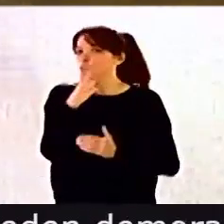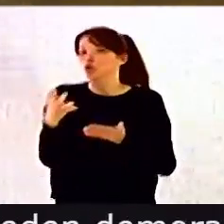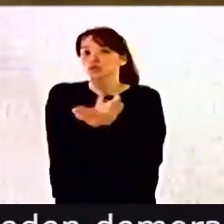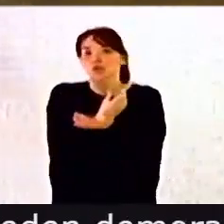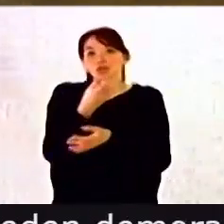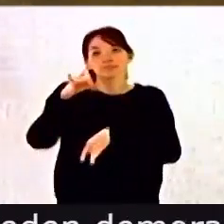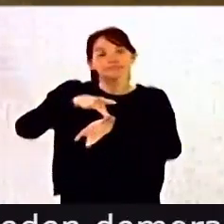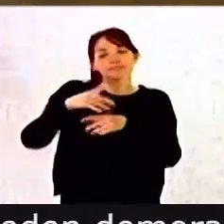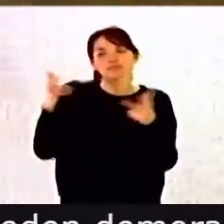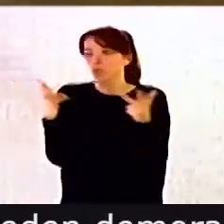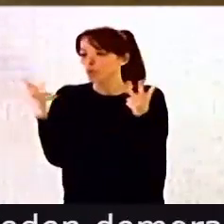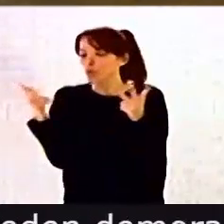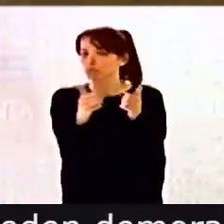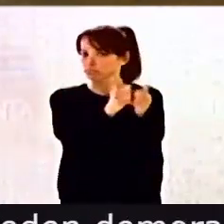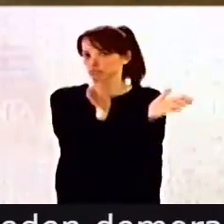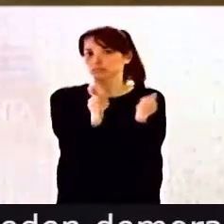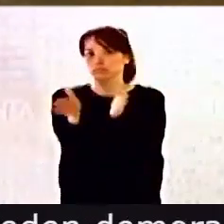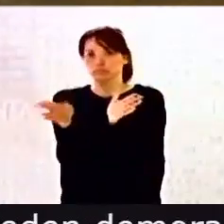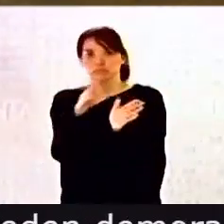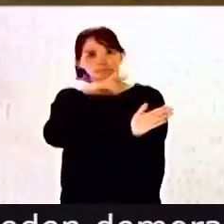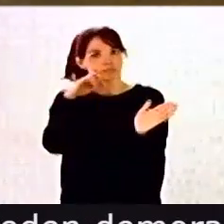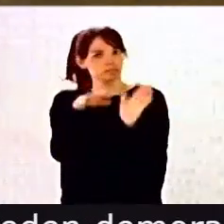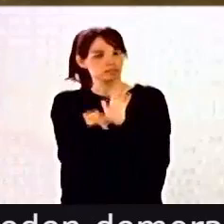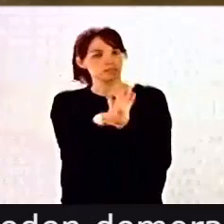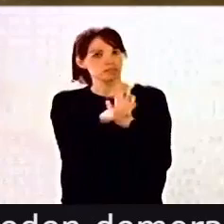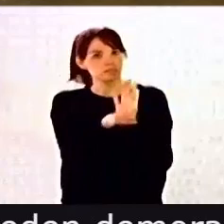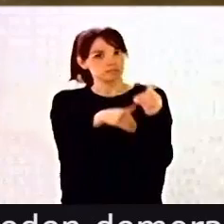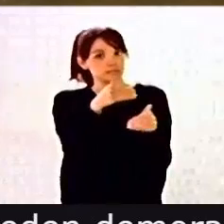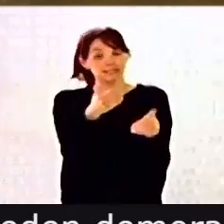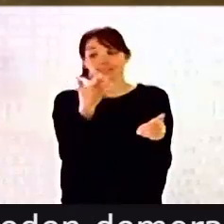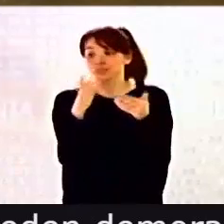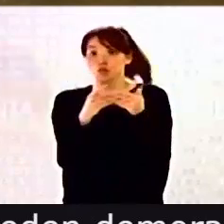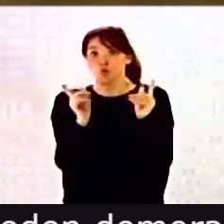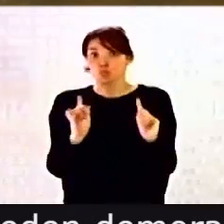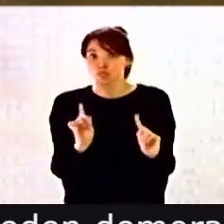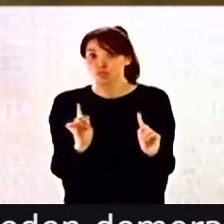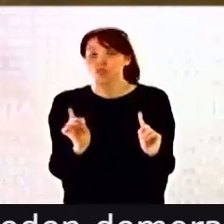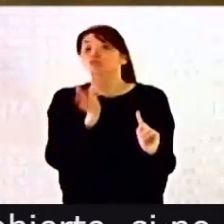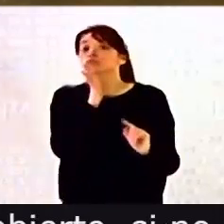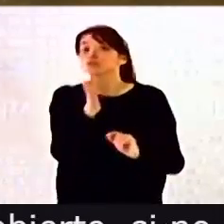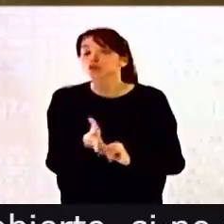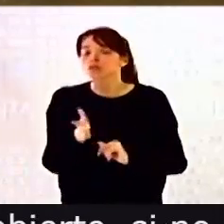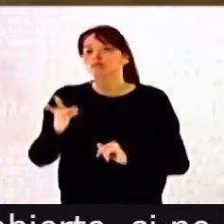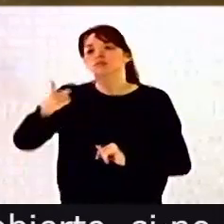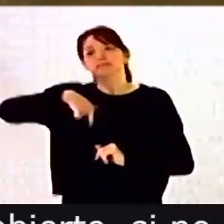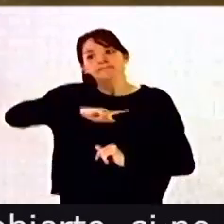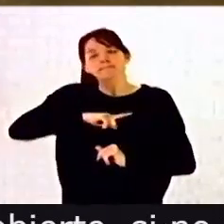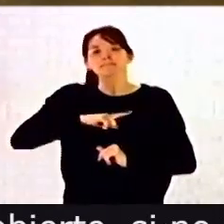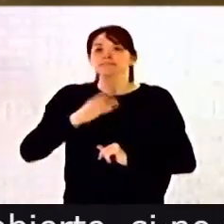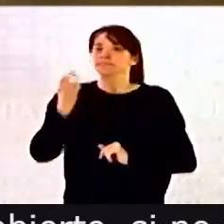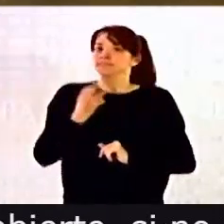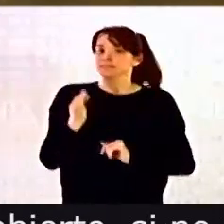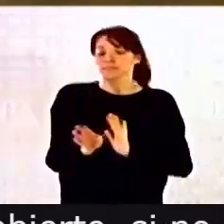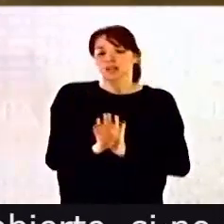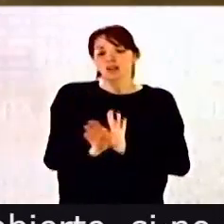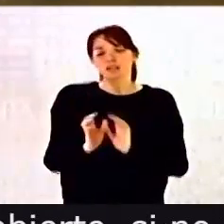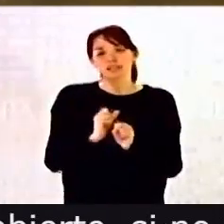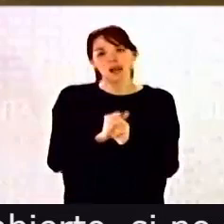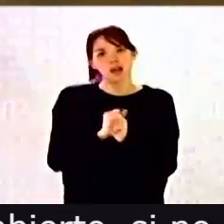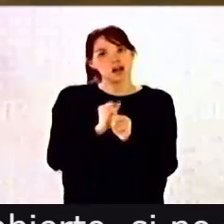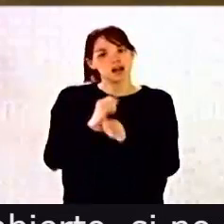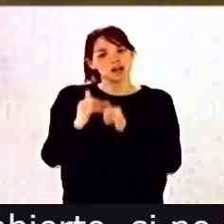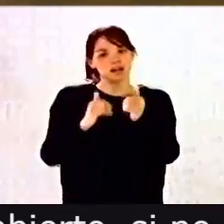los centros han estado abiertos. Si no se han utilizado, es porque tenemos que seguir trabajando en quitarle a